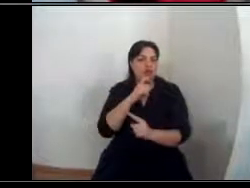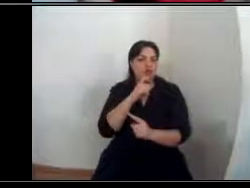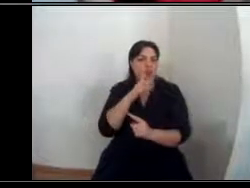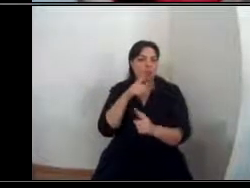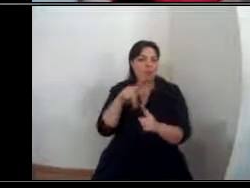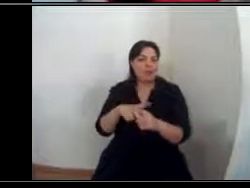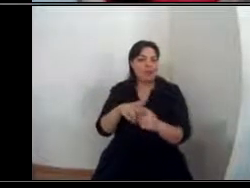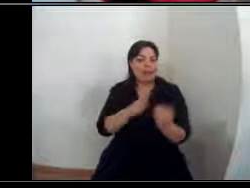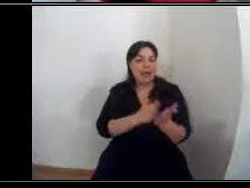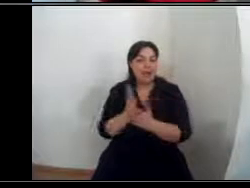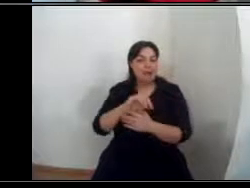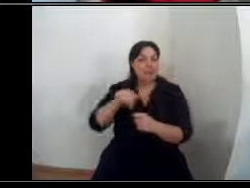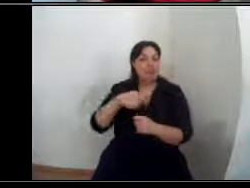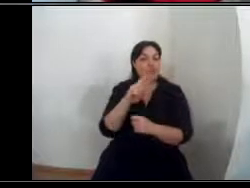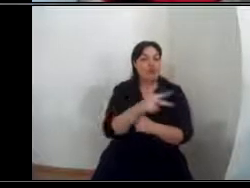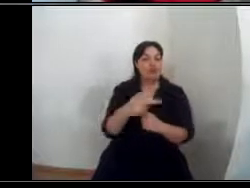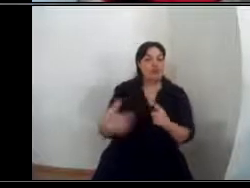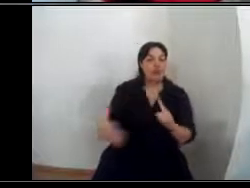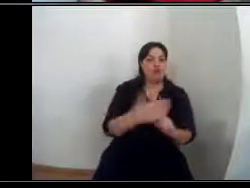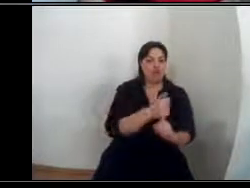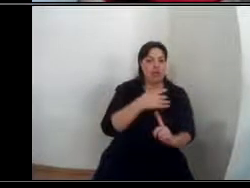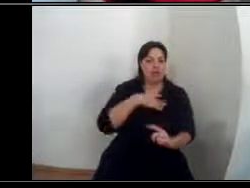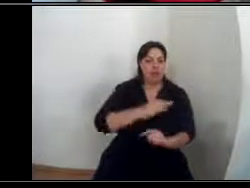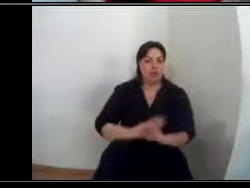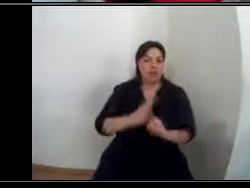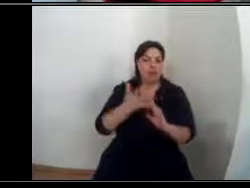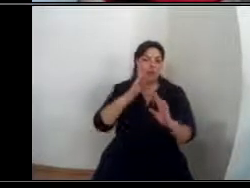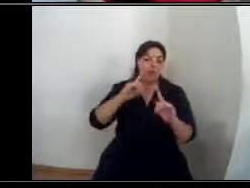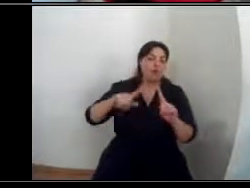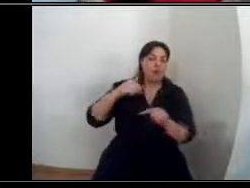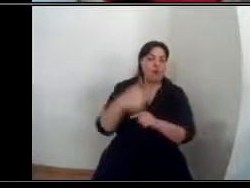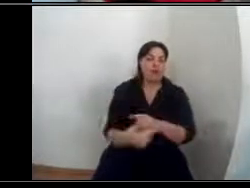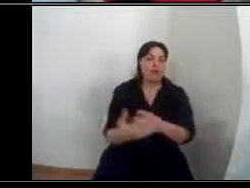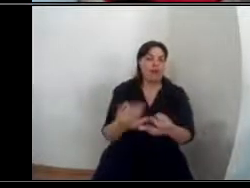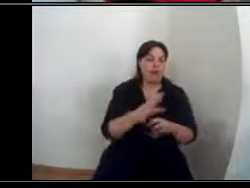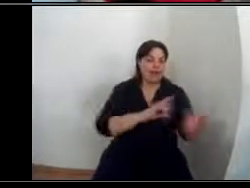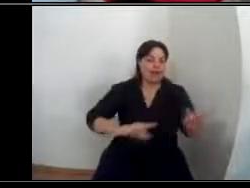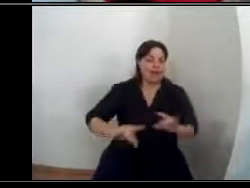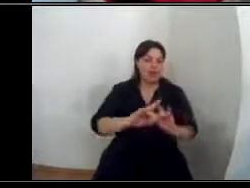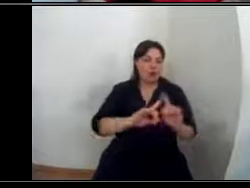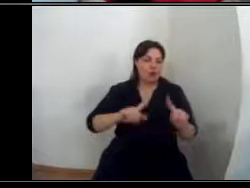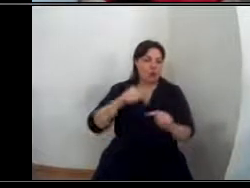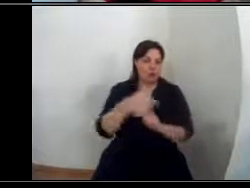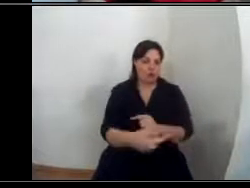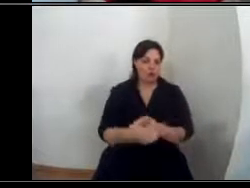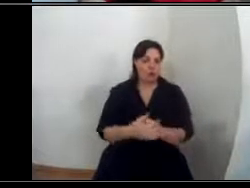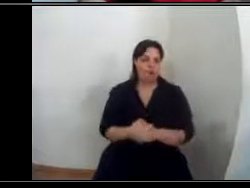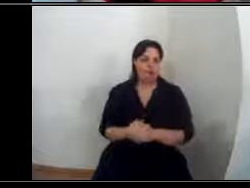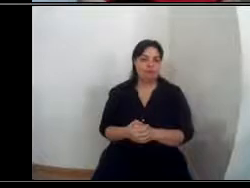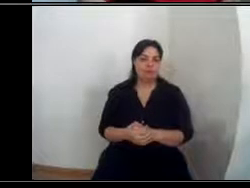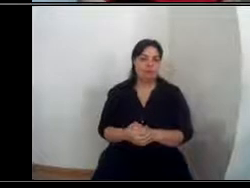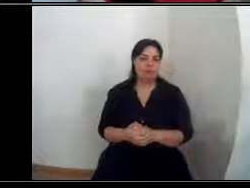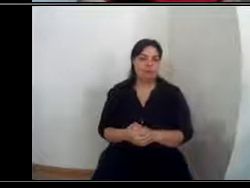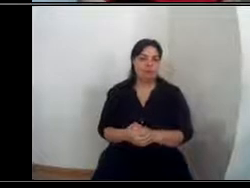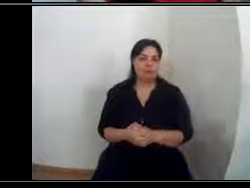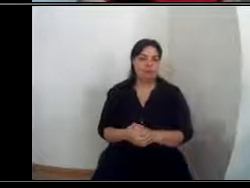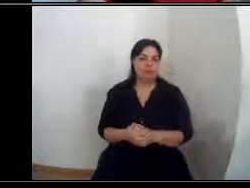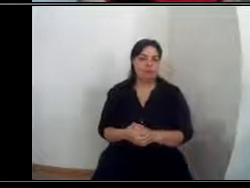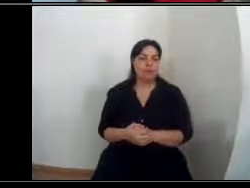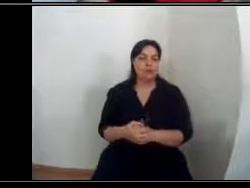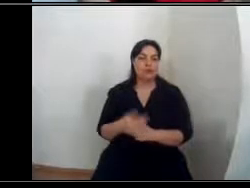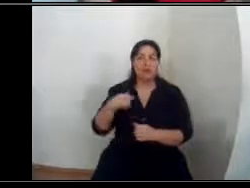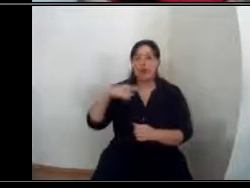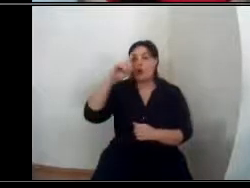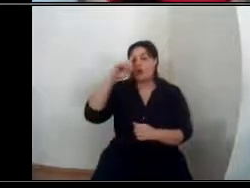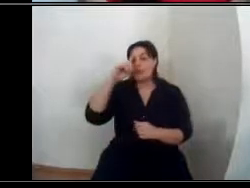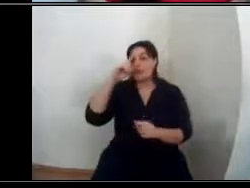herramienta conseguimos el resultado que revierta en el territorio. No sé si le he